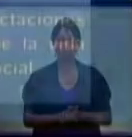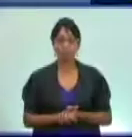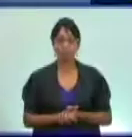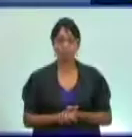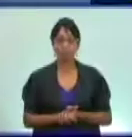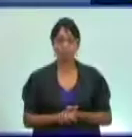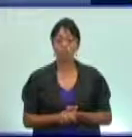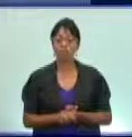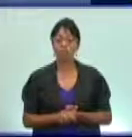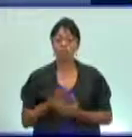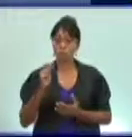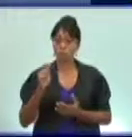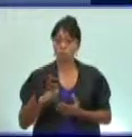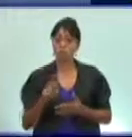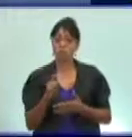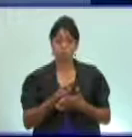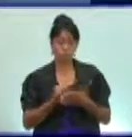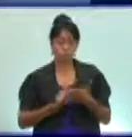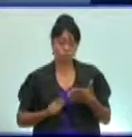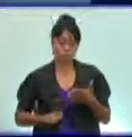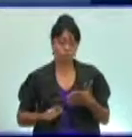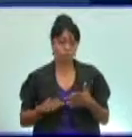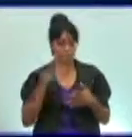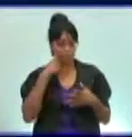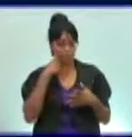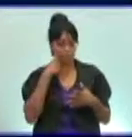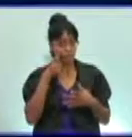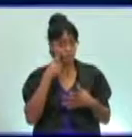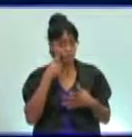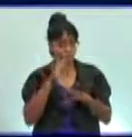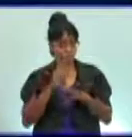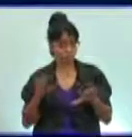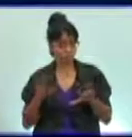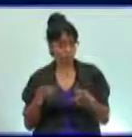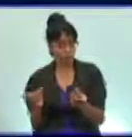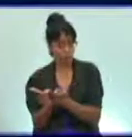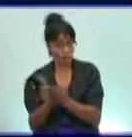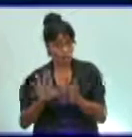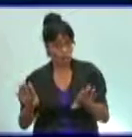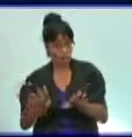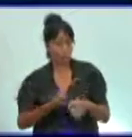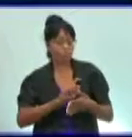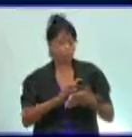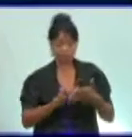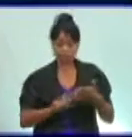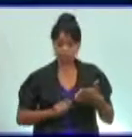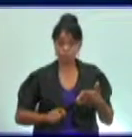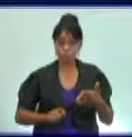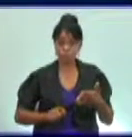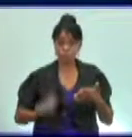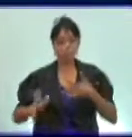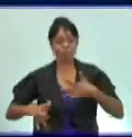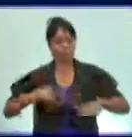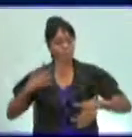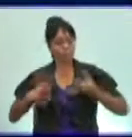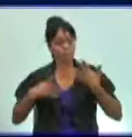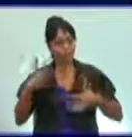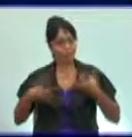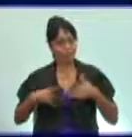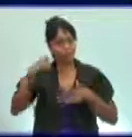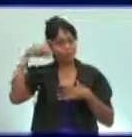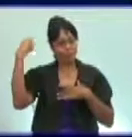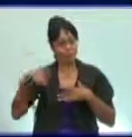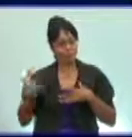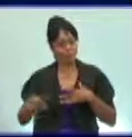Vamos a anotar también, ya después de haber visto estos elementos de resumen, las actividades de sistematización para estas